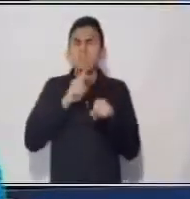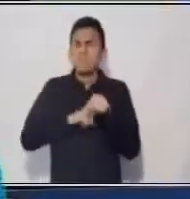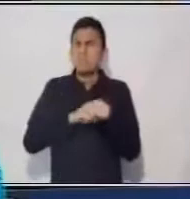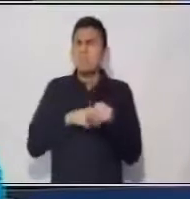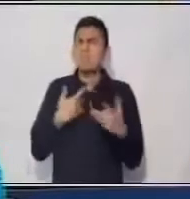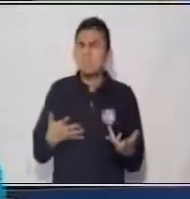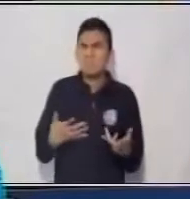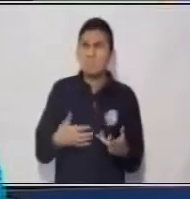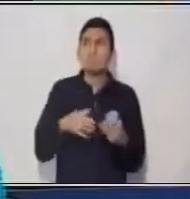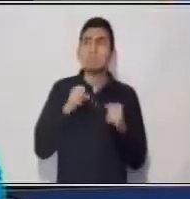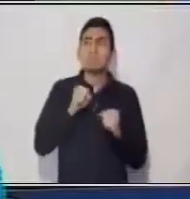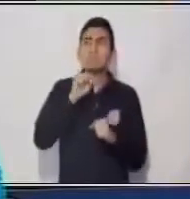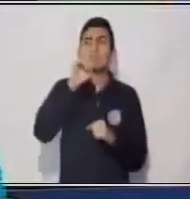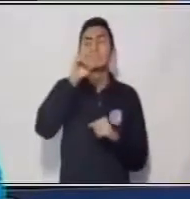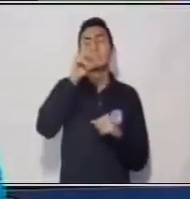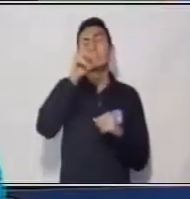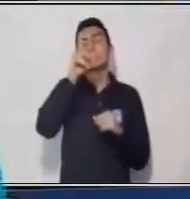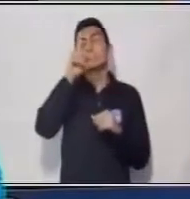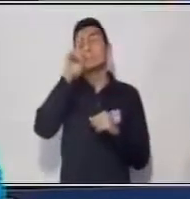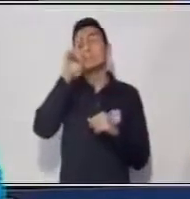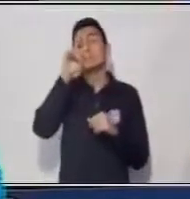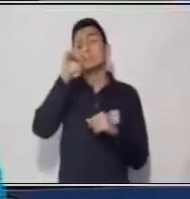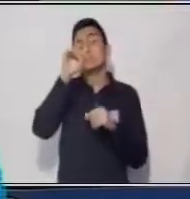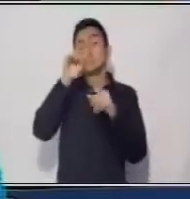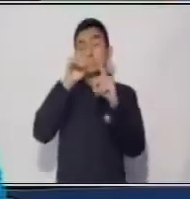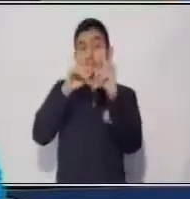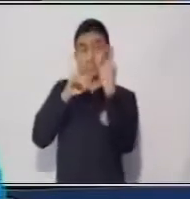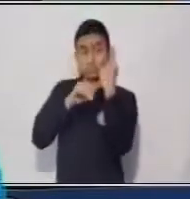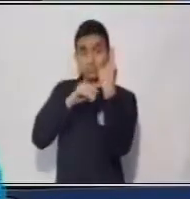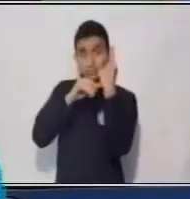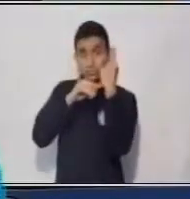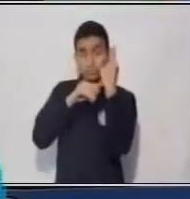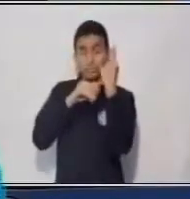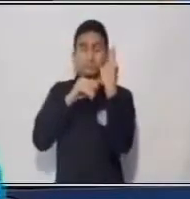Es inversamente proporcional. En la primera